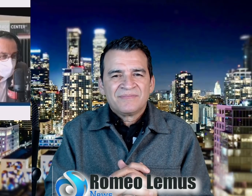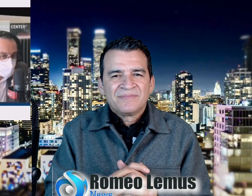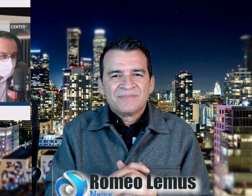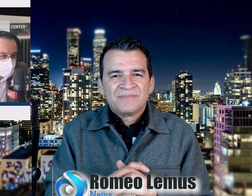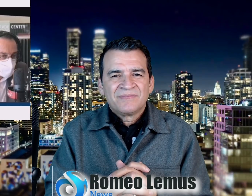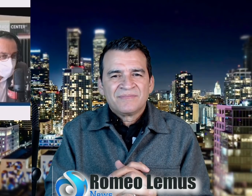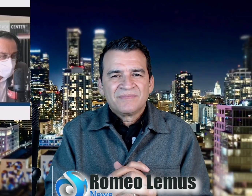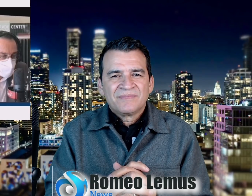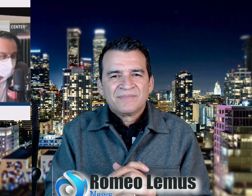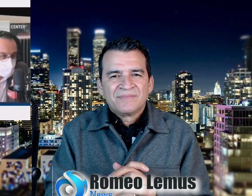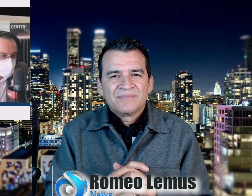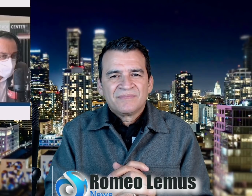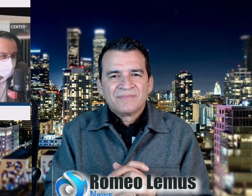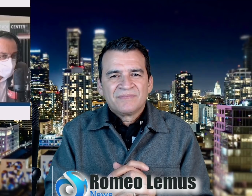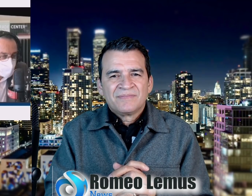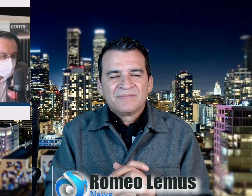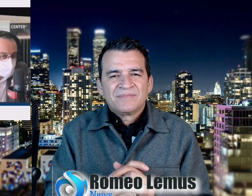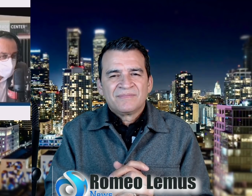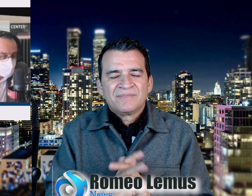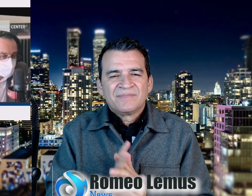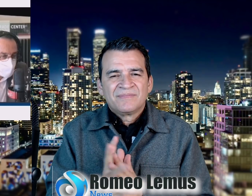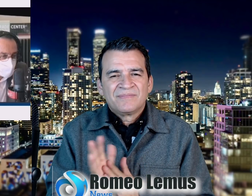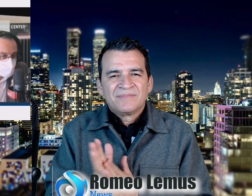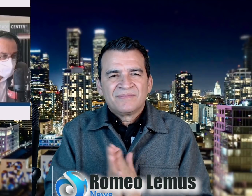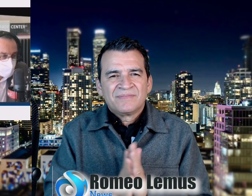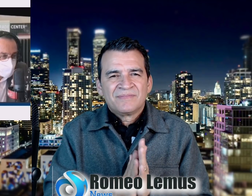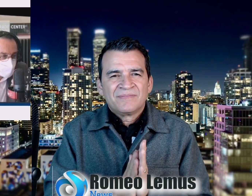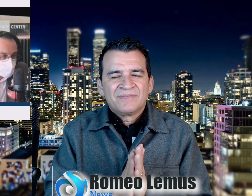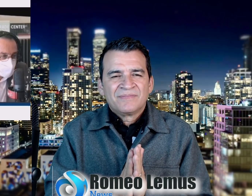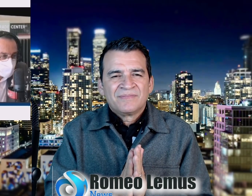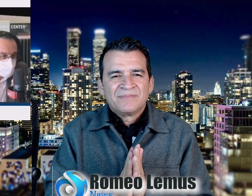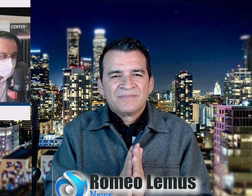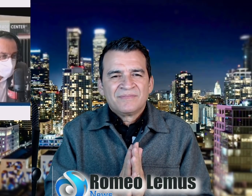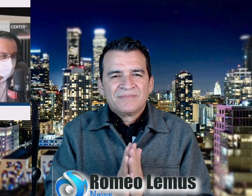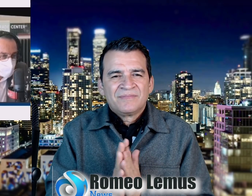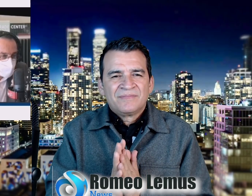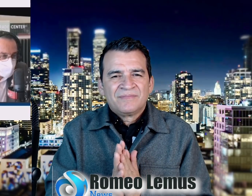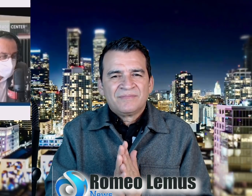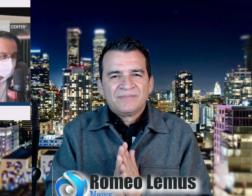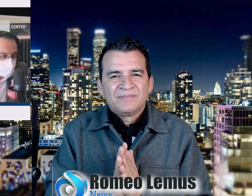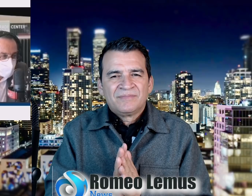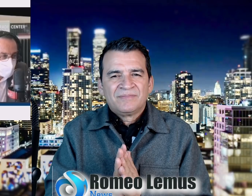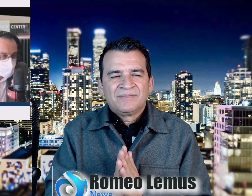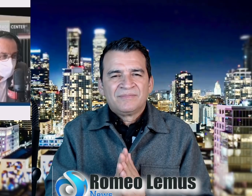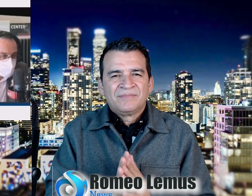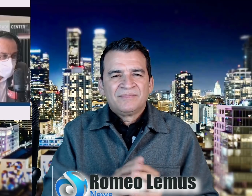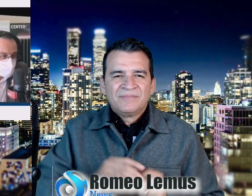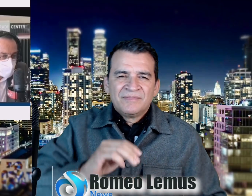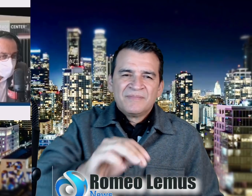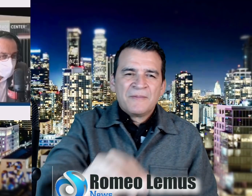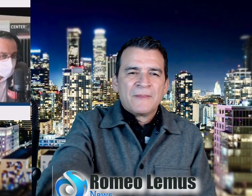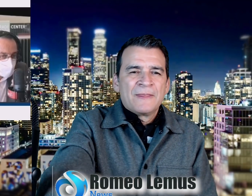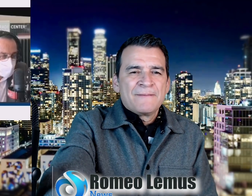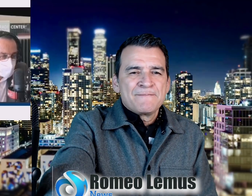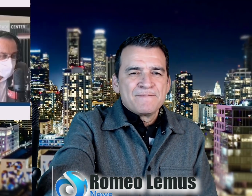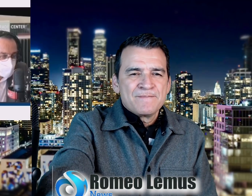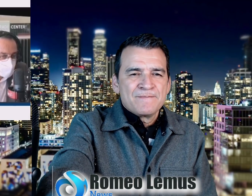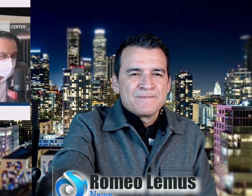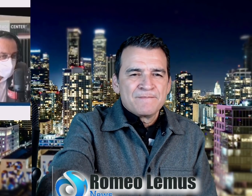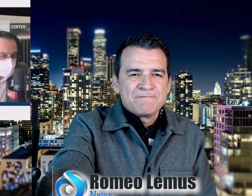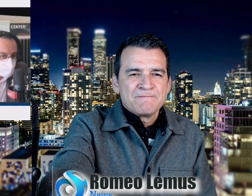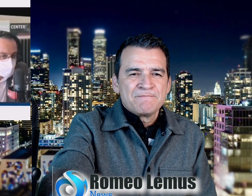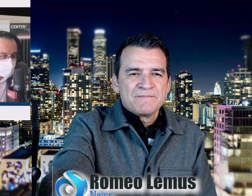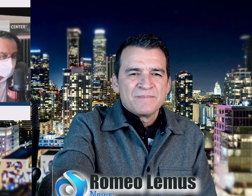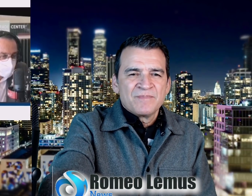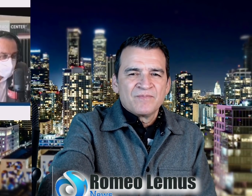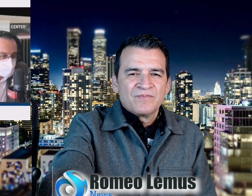reprimenda como la que le mandan el por opinar y tratar de nefasto a lo que el pueblo ha elegido a la banca de acción al presidente lo elige la